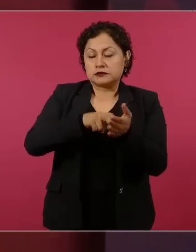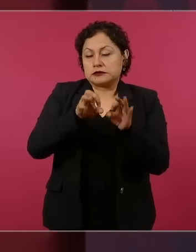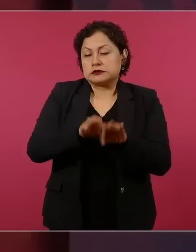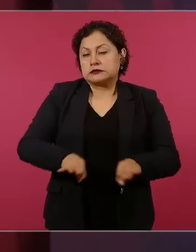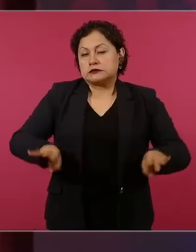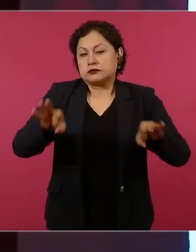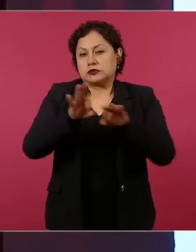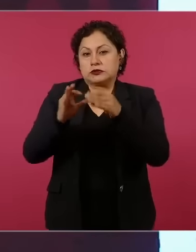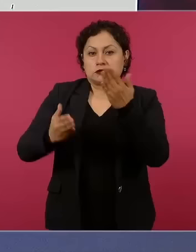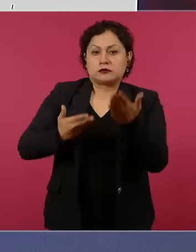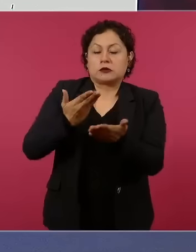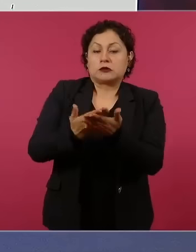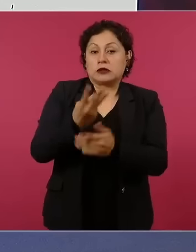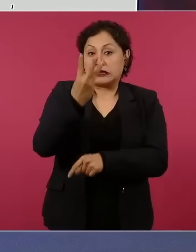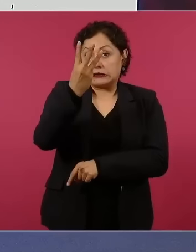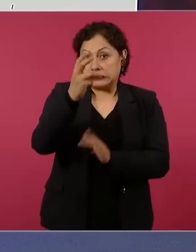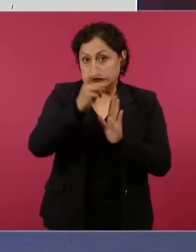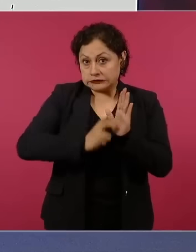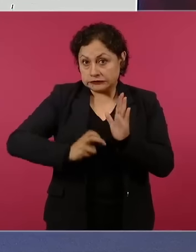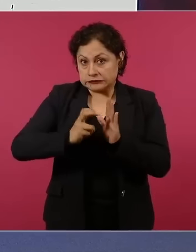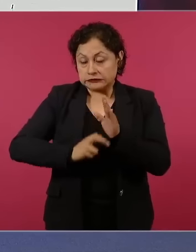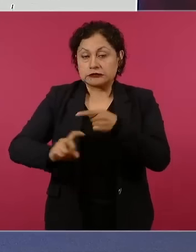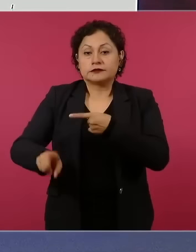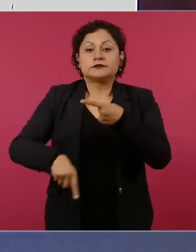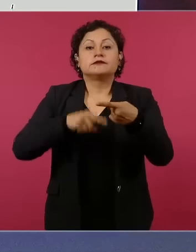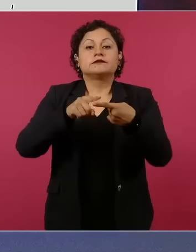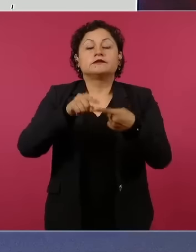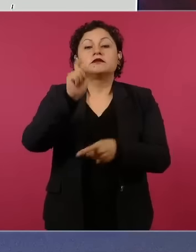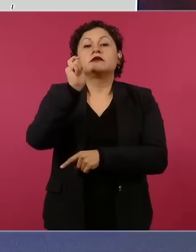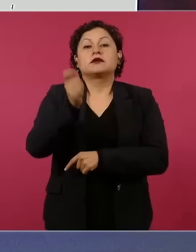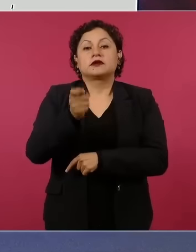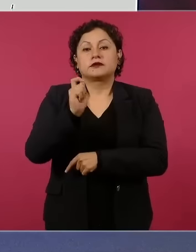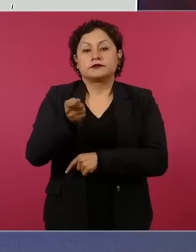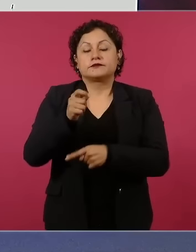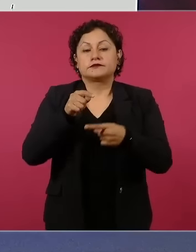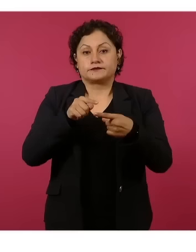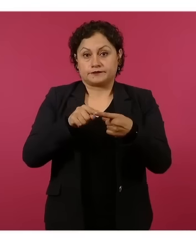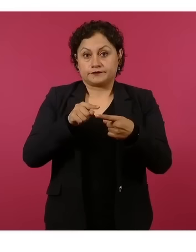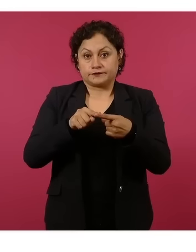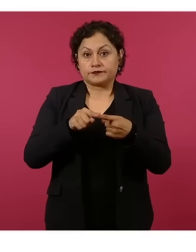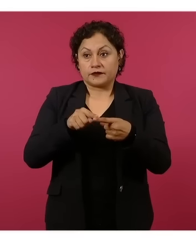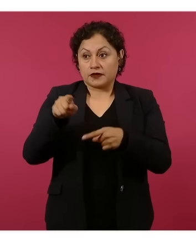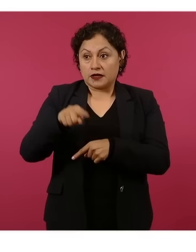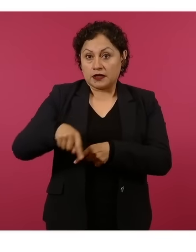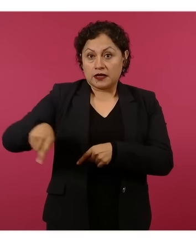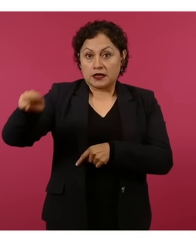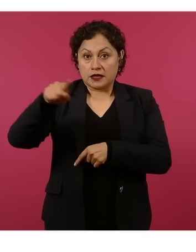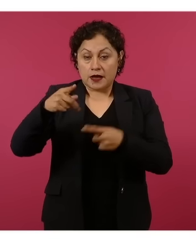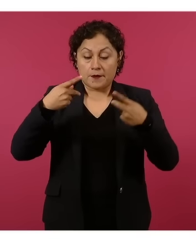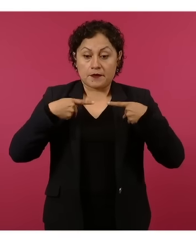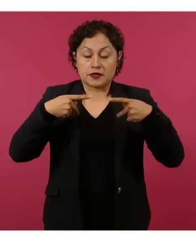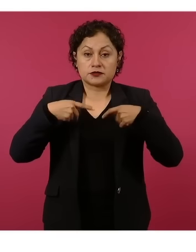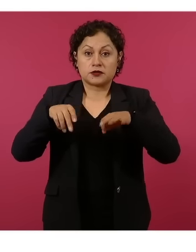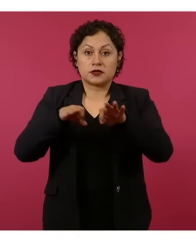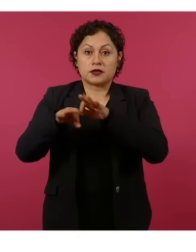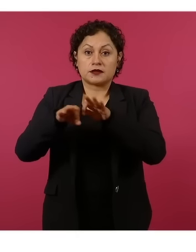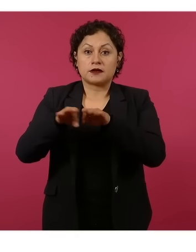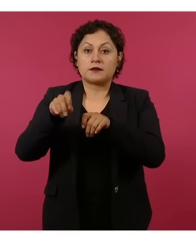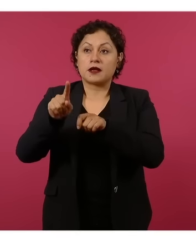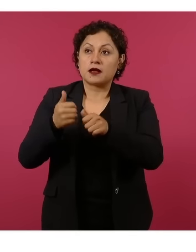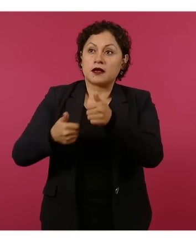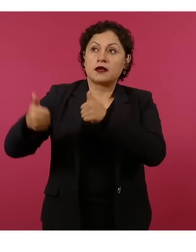El primero es que se aumentó la aportación por parte de los empleadores, de los patrones, pasó